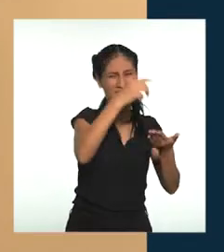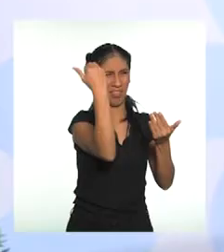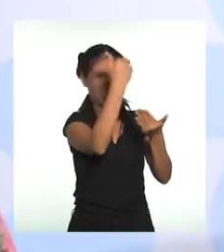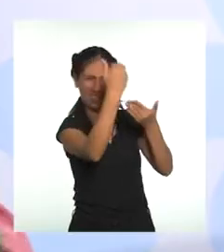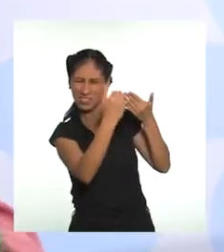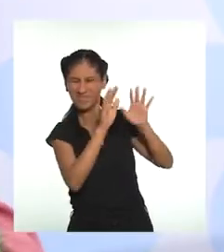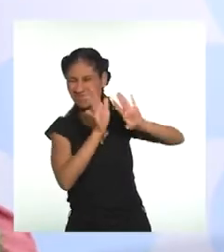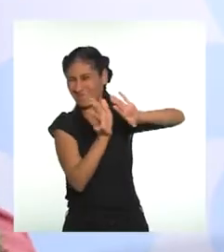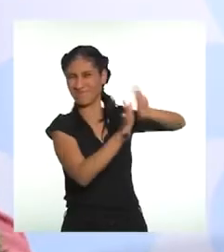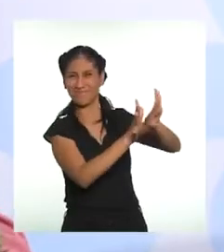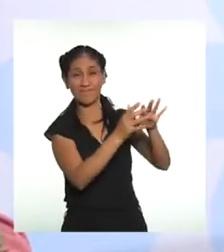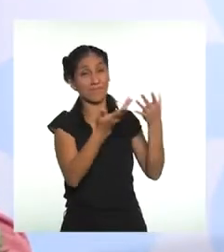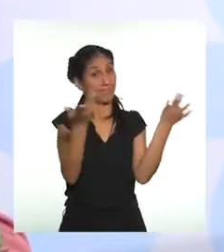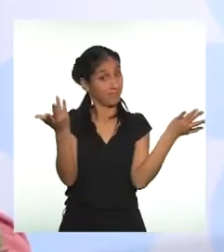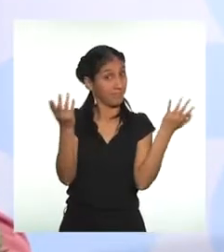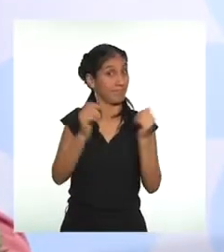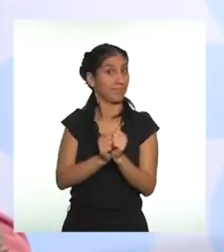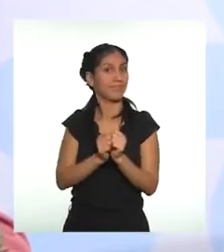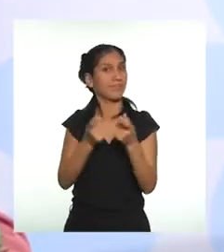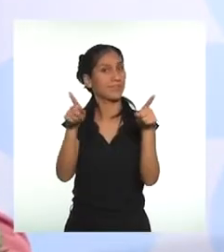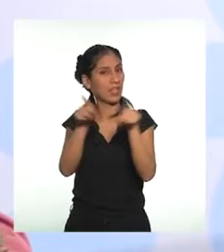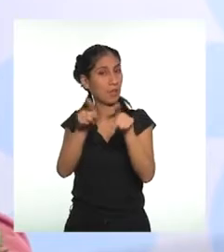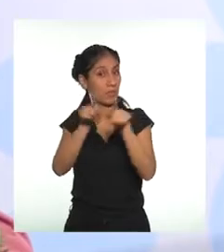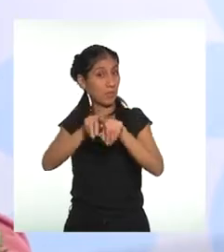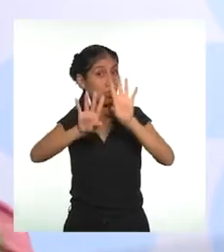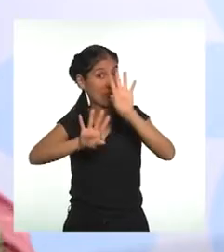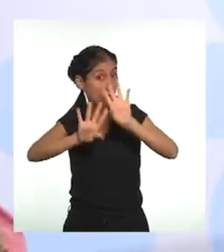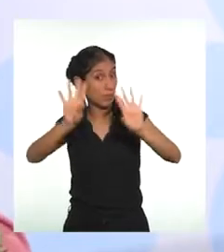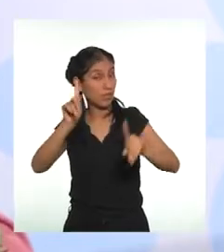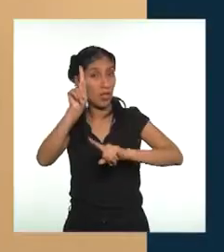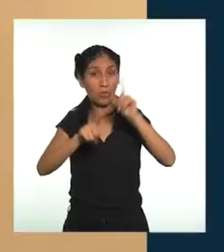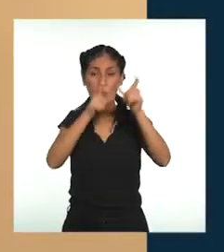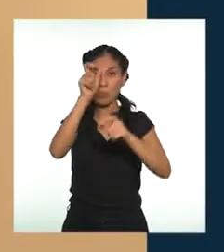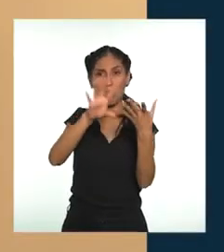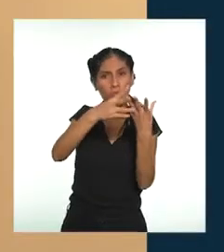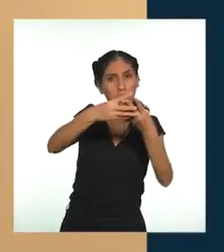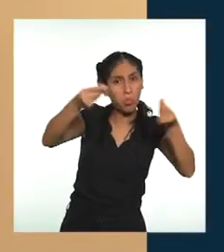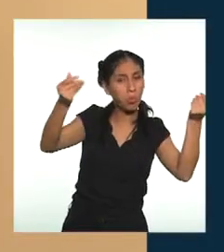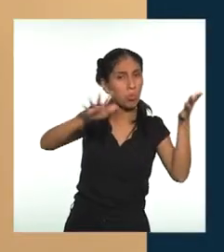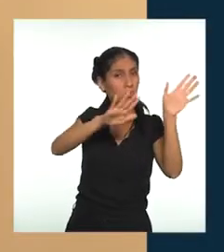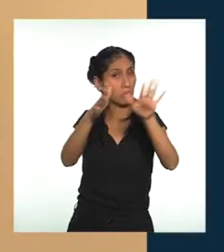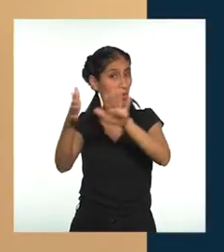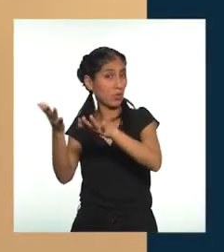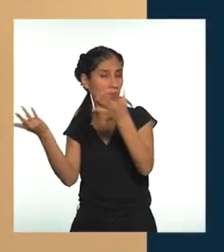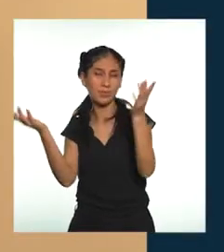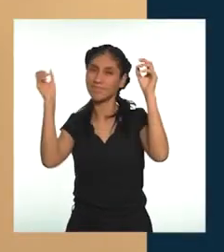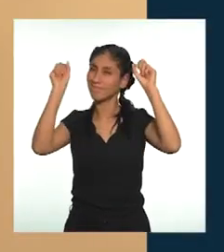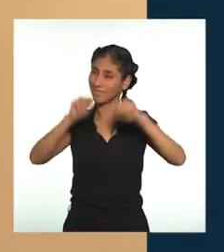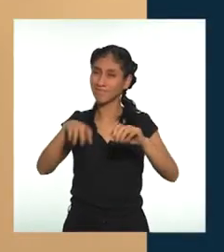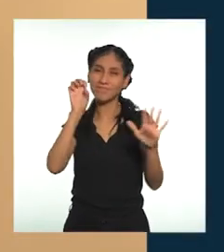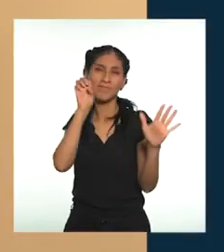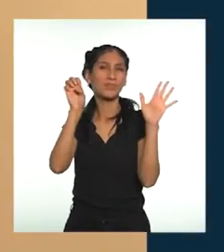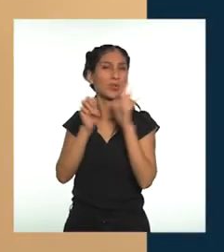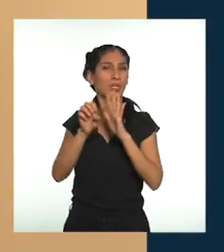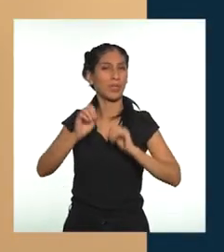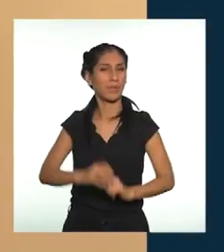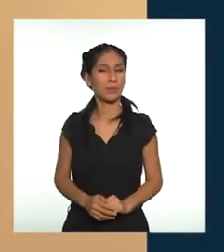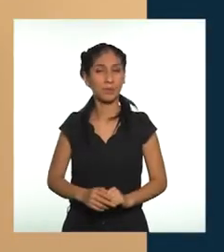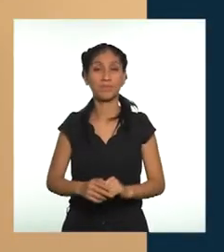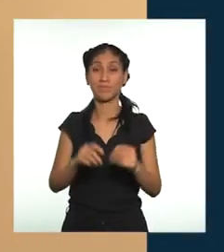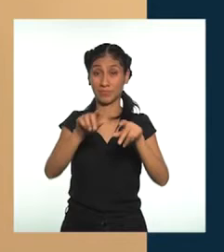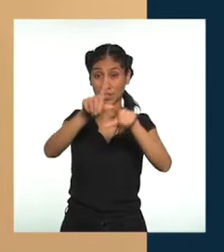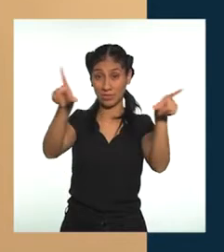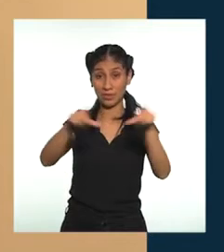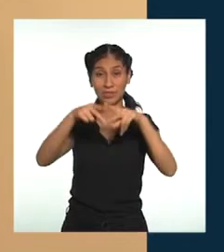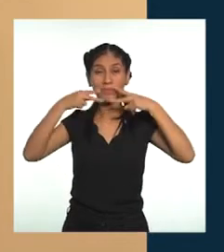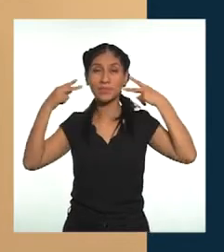desaparecer. Probablemente muchos otros desaparecieron en el camino. Tristemente sí. Por ejemplo,